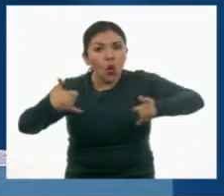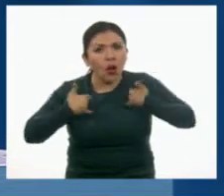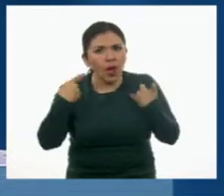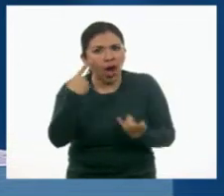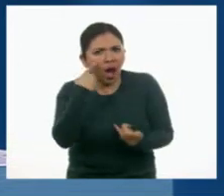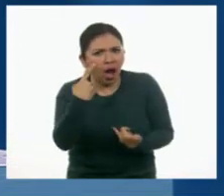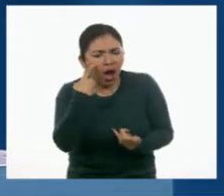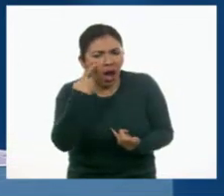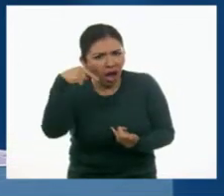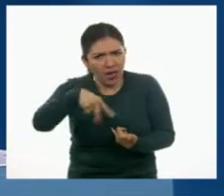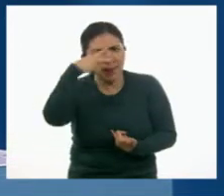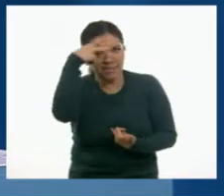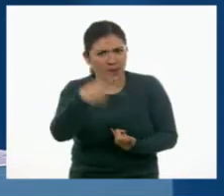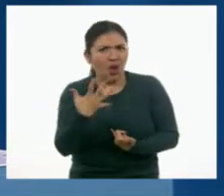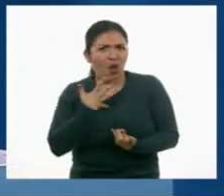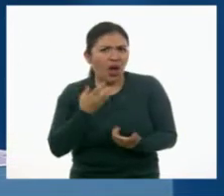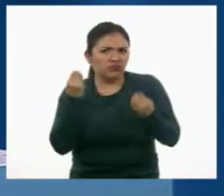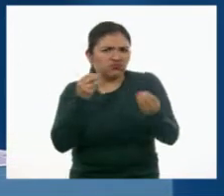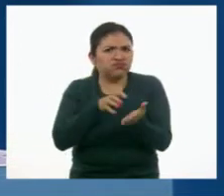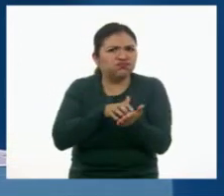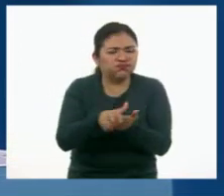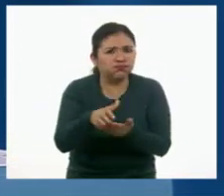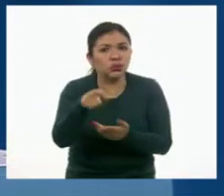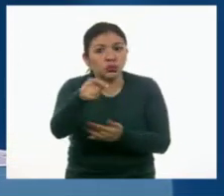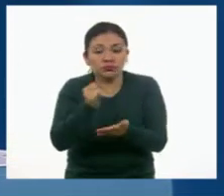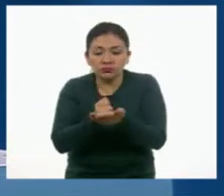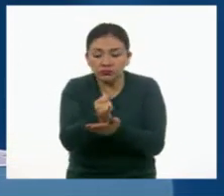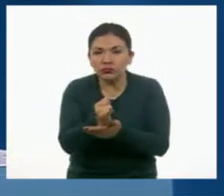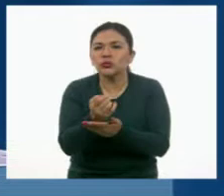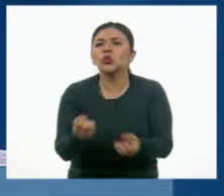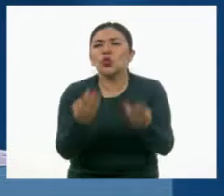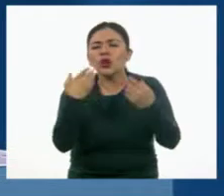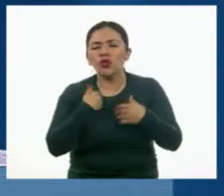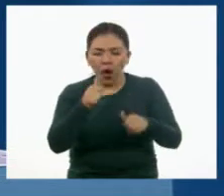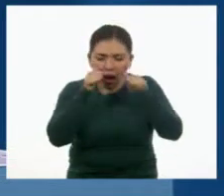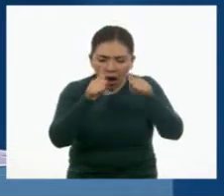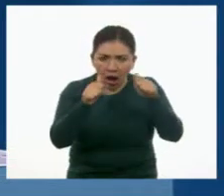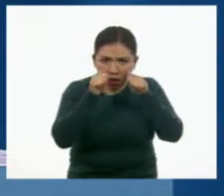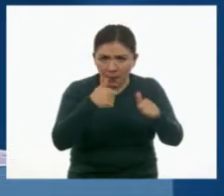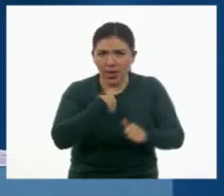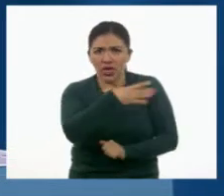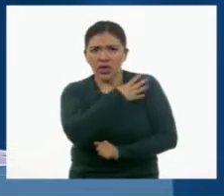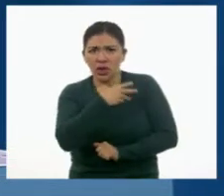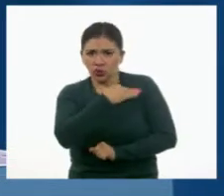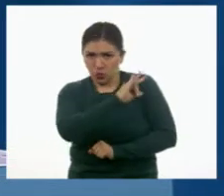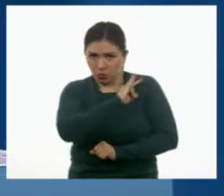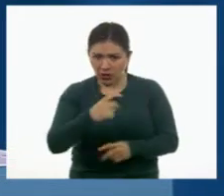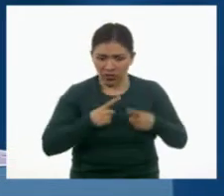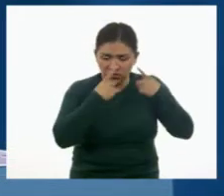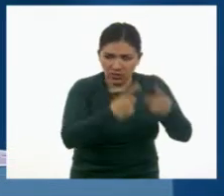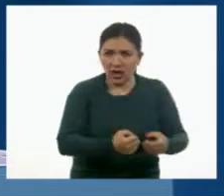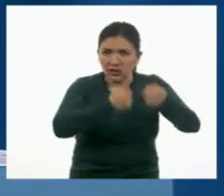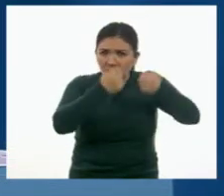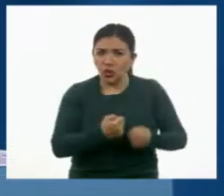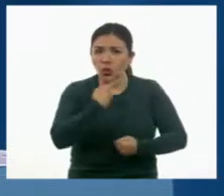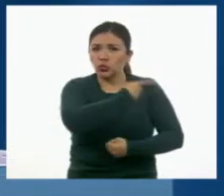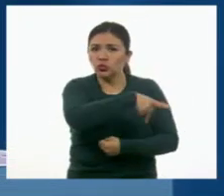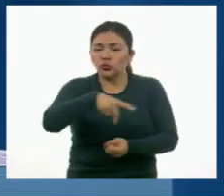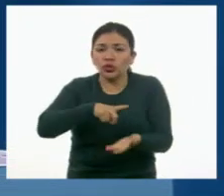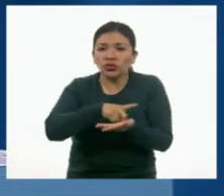porcentaje importante en México para decidir cuántos hijos, cómo se les puede atender para garantizar también sus